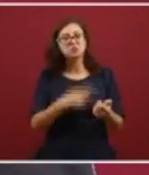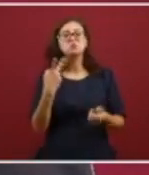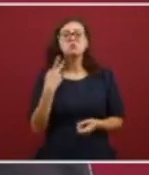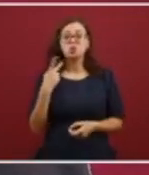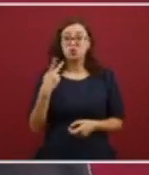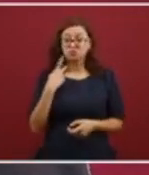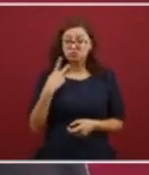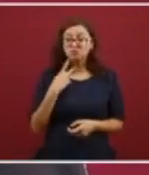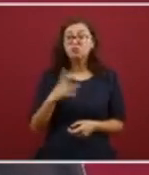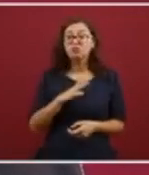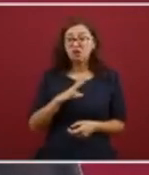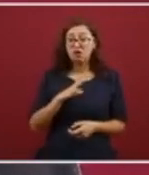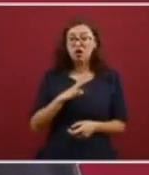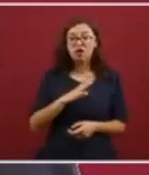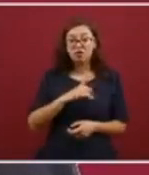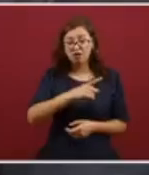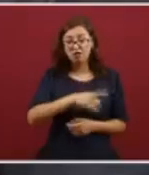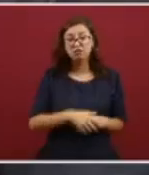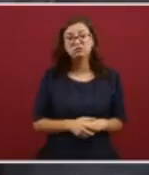políticos